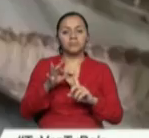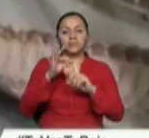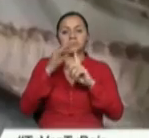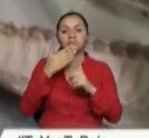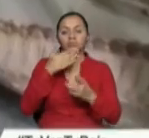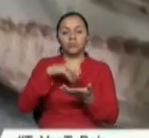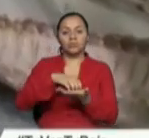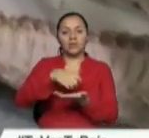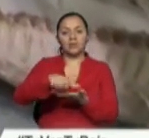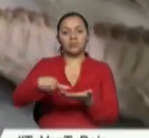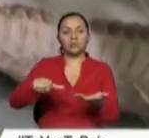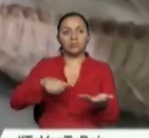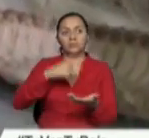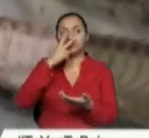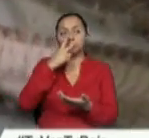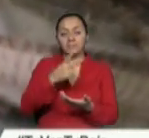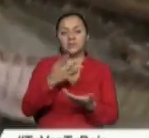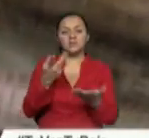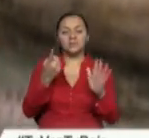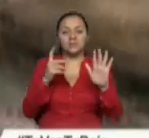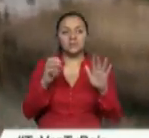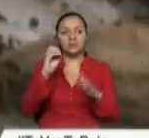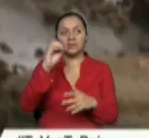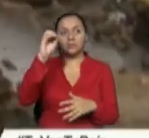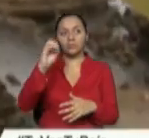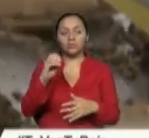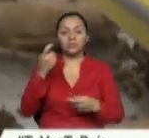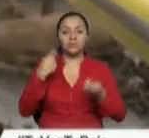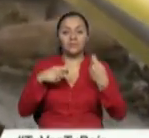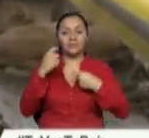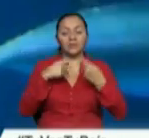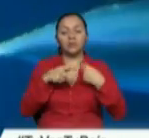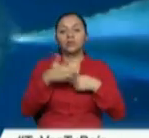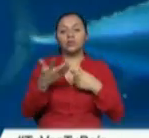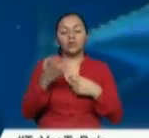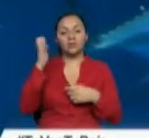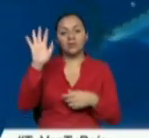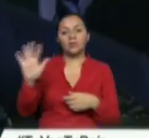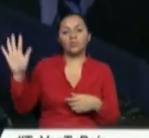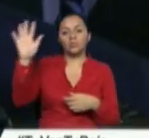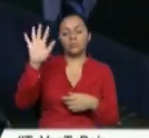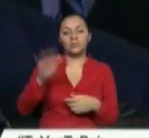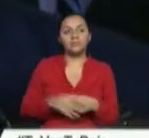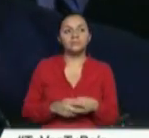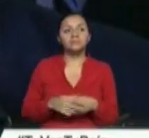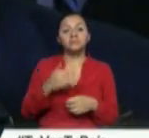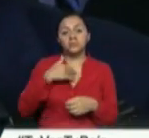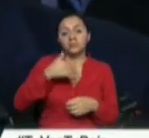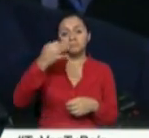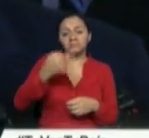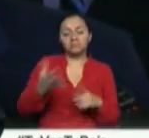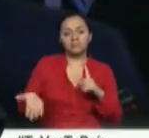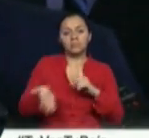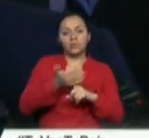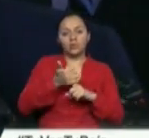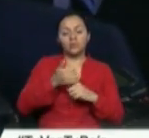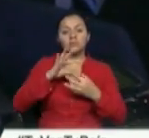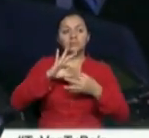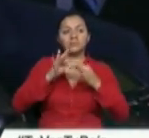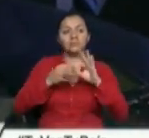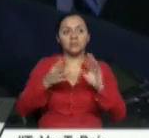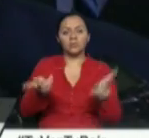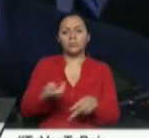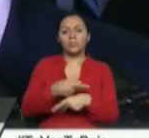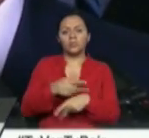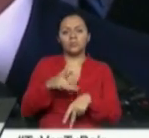atunero Pues el 60 de las exportaciones van hacia la Unión Europea logramos proteger cadenas productivas muy